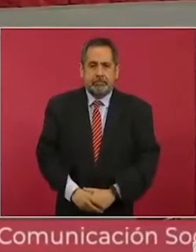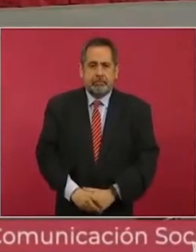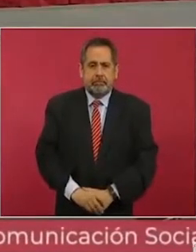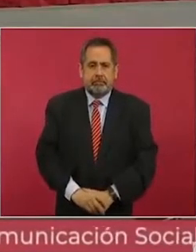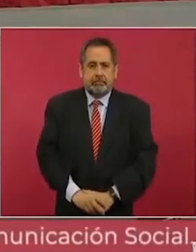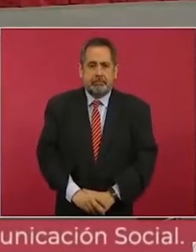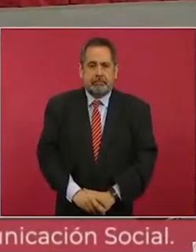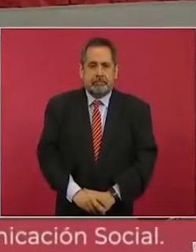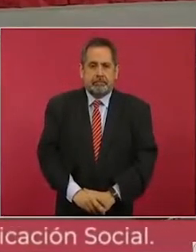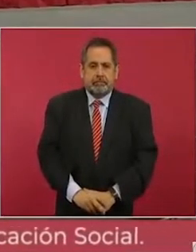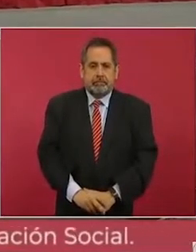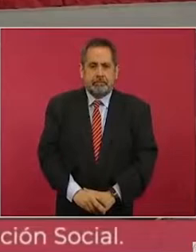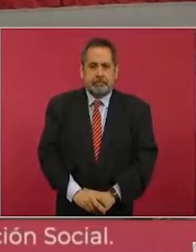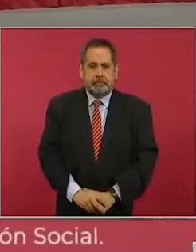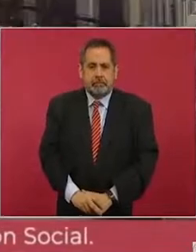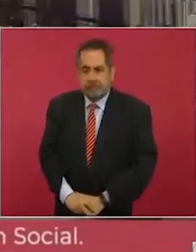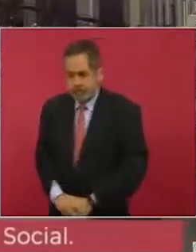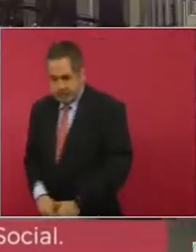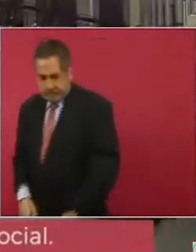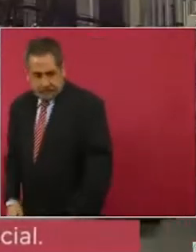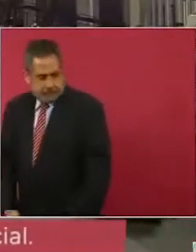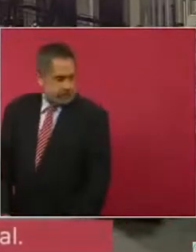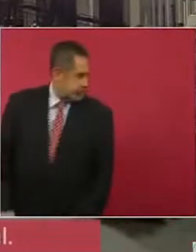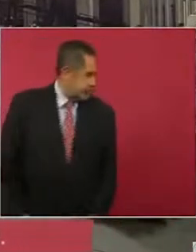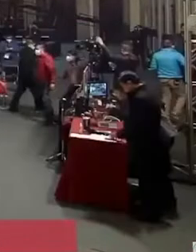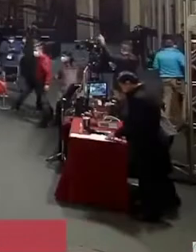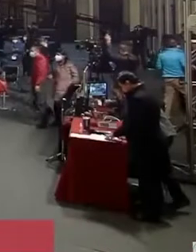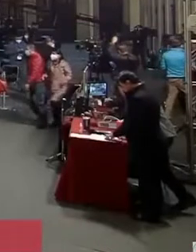la alerta, presidente. Vamos.